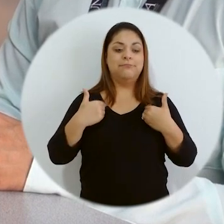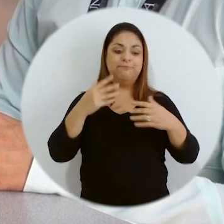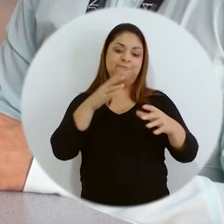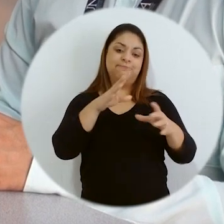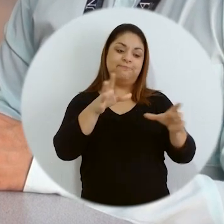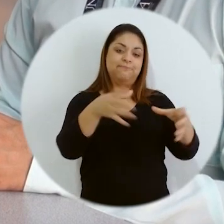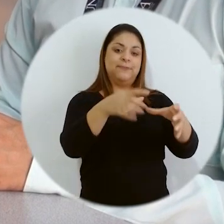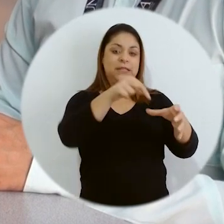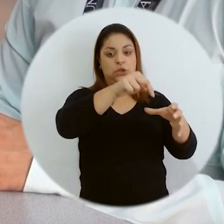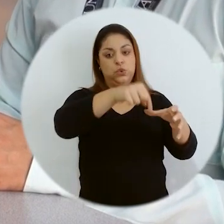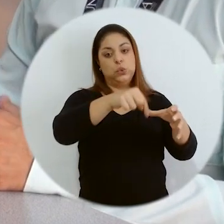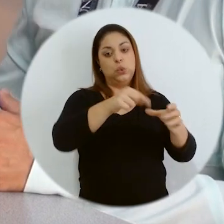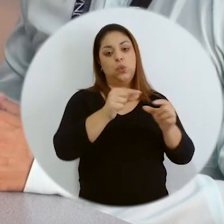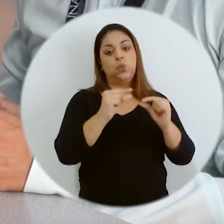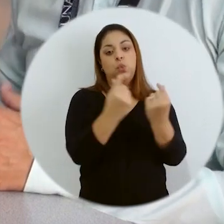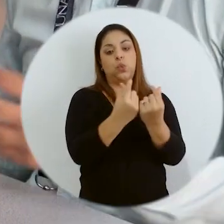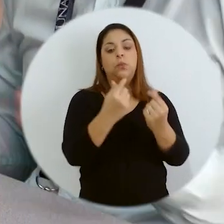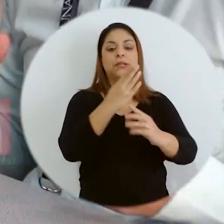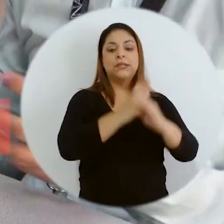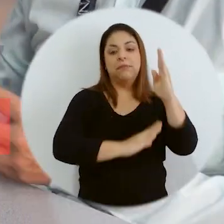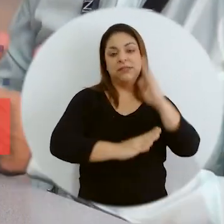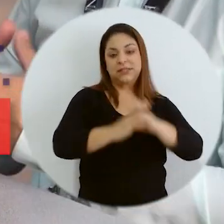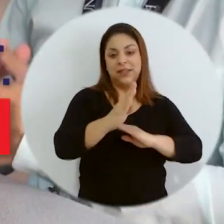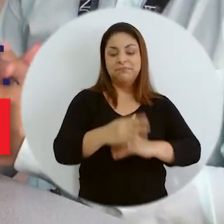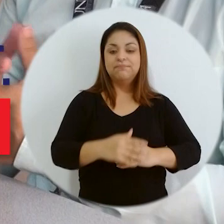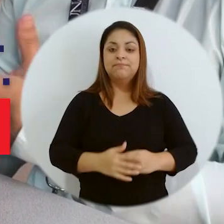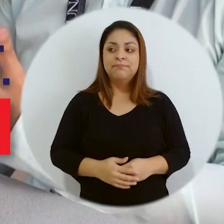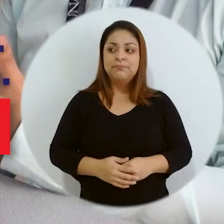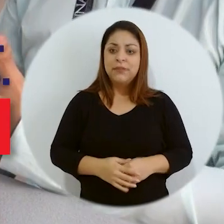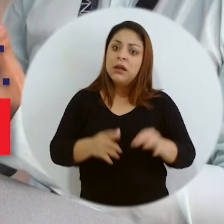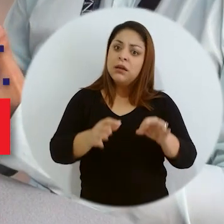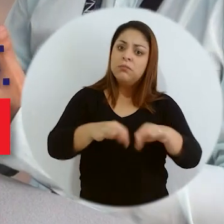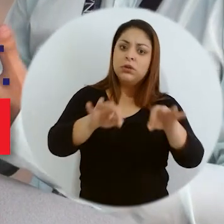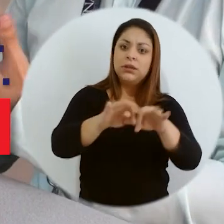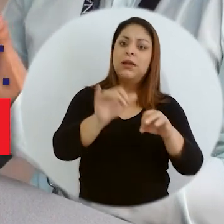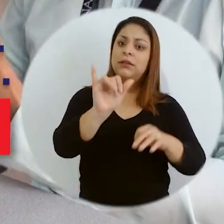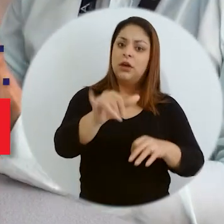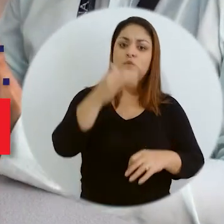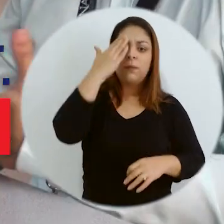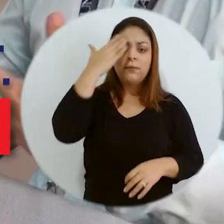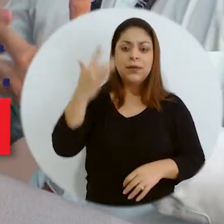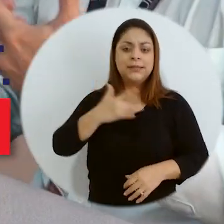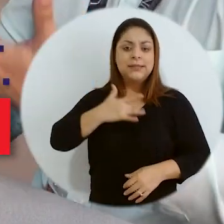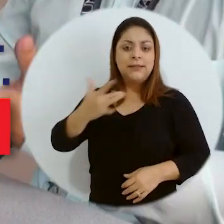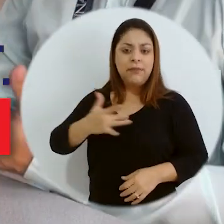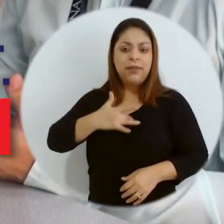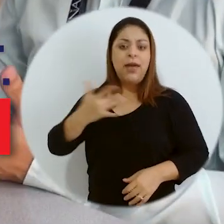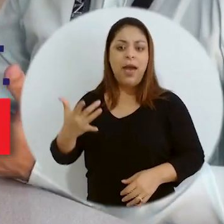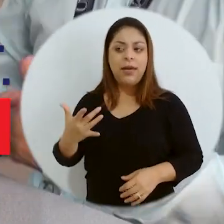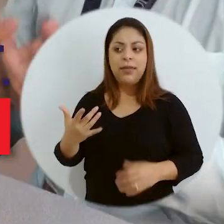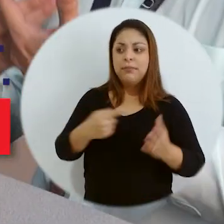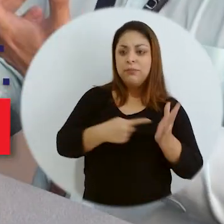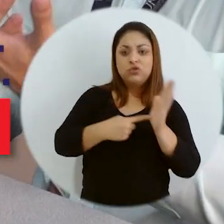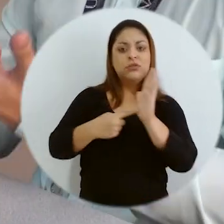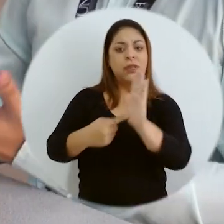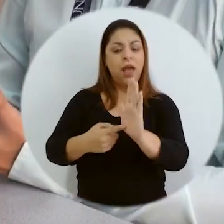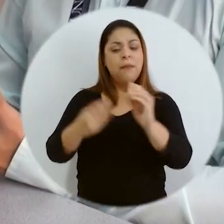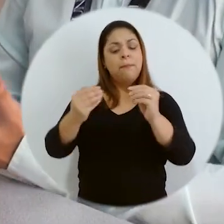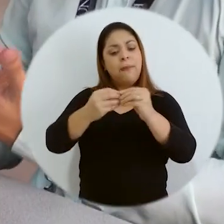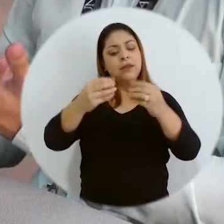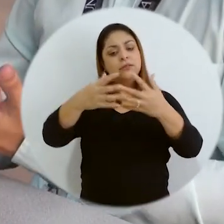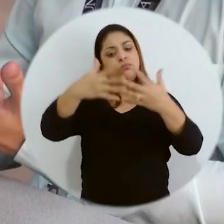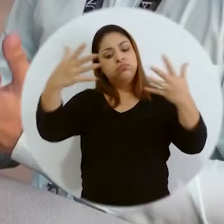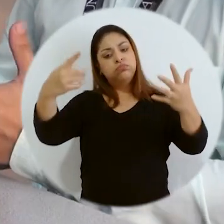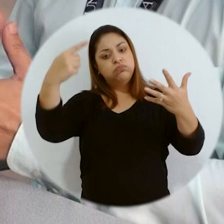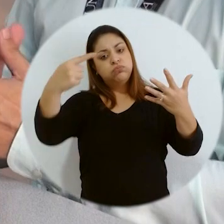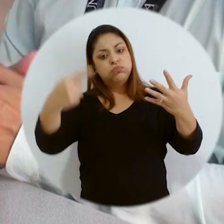esta condición de discapacidad. Qué importante lo que sí es porque justamente va dentro de esa línea de sensibilizar, educar, proyectar con